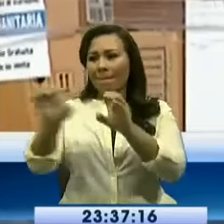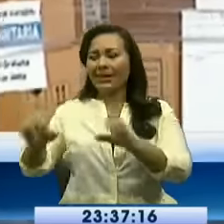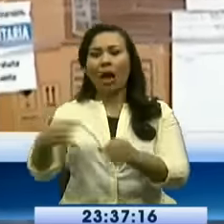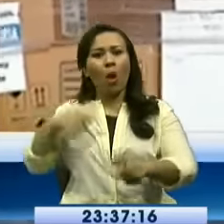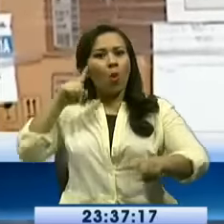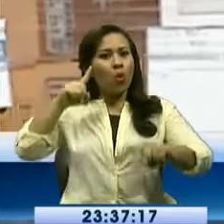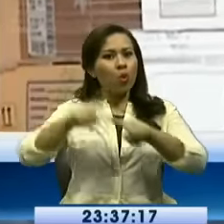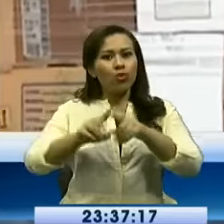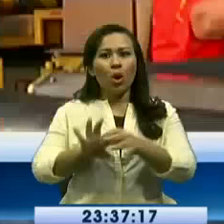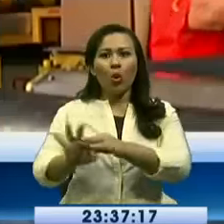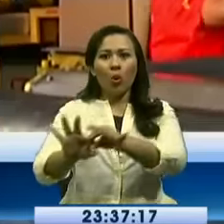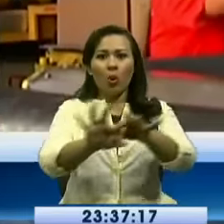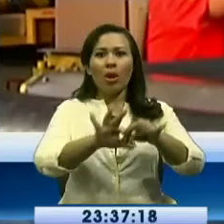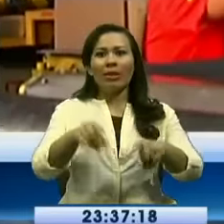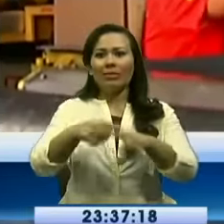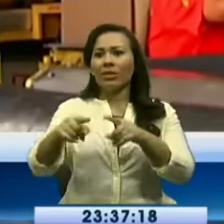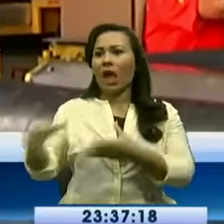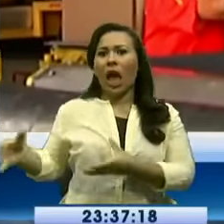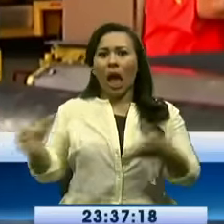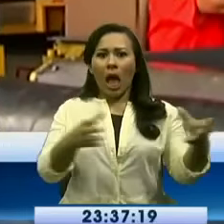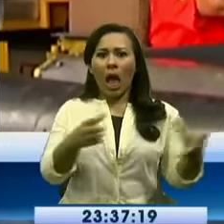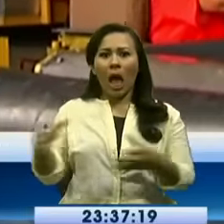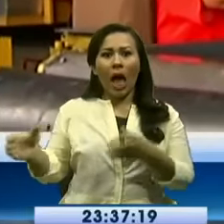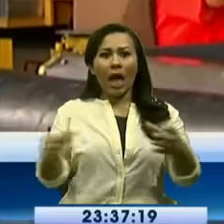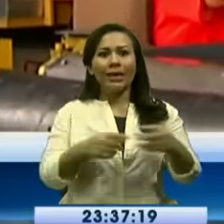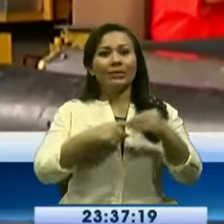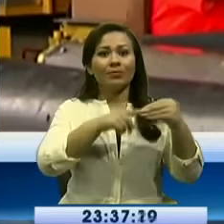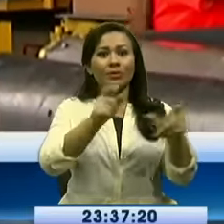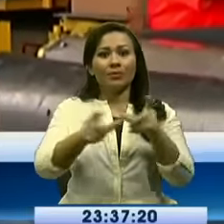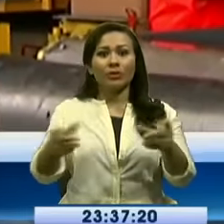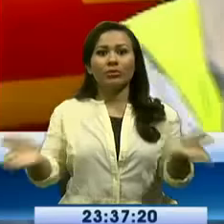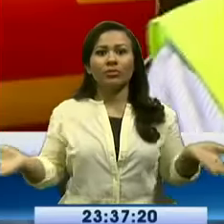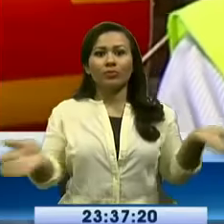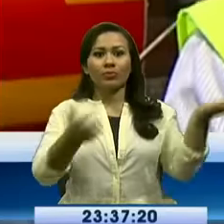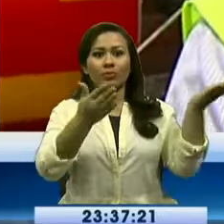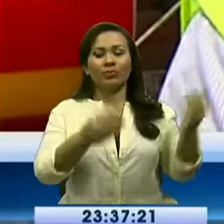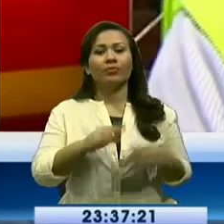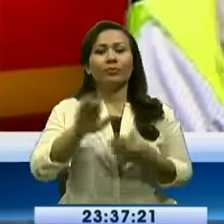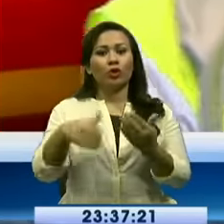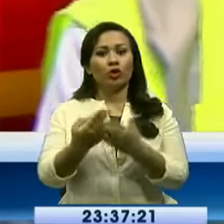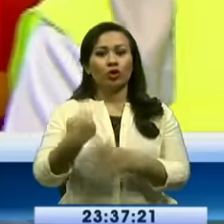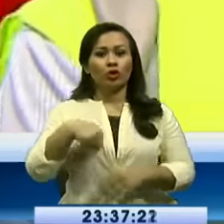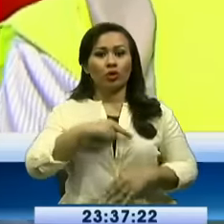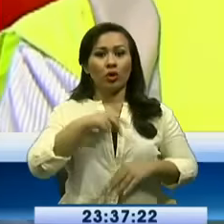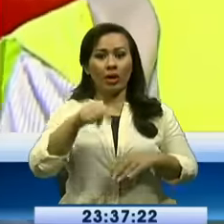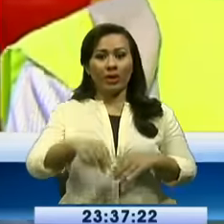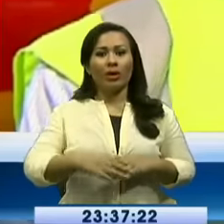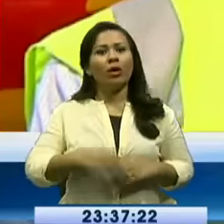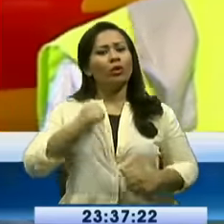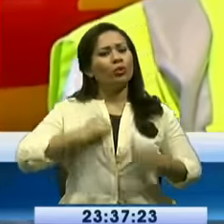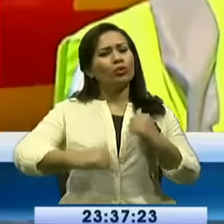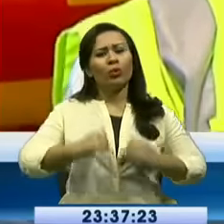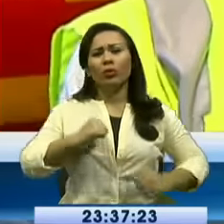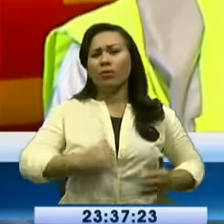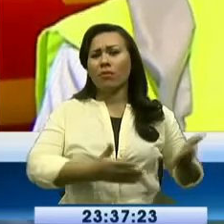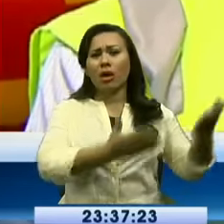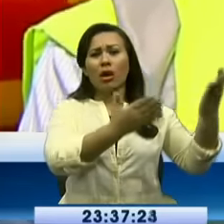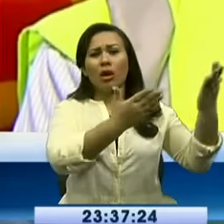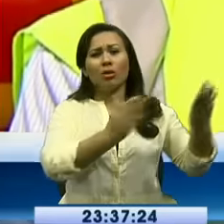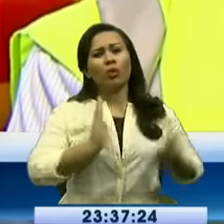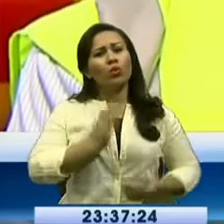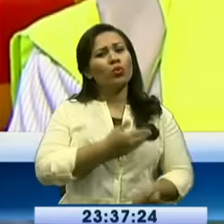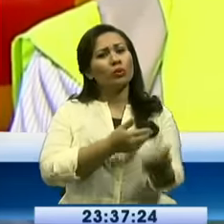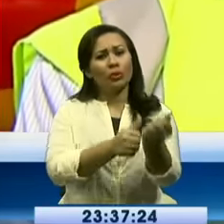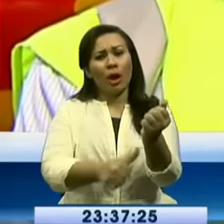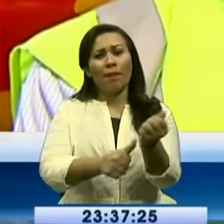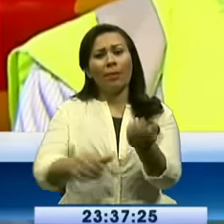gracias a la colaboración de donaciones particulares. Todo lo estamos haciendo por el sufrimiento que están pasando nuestros